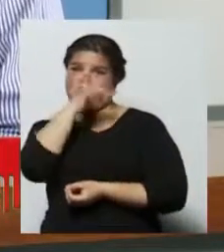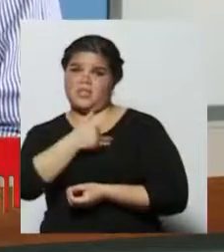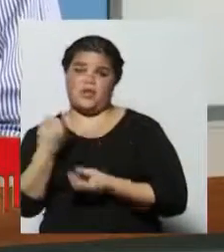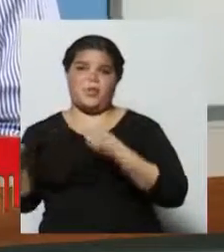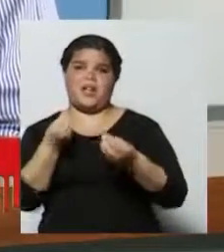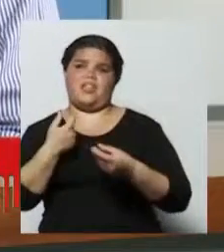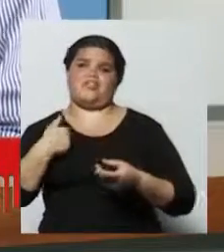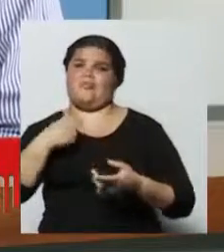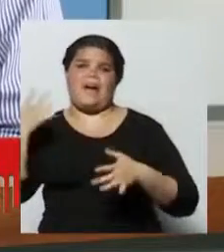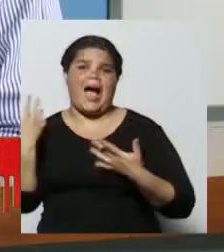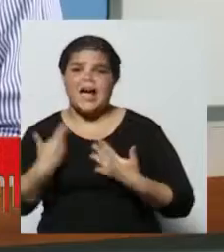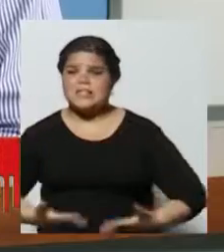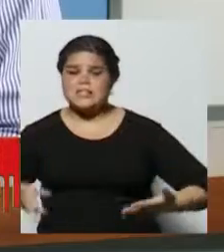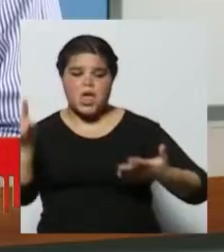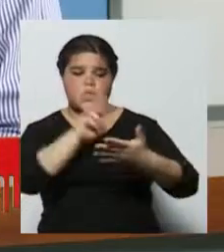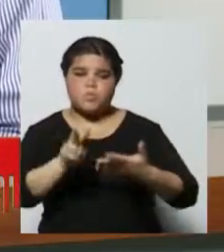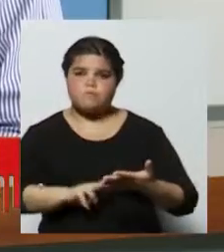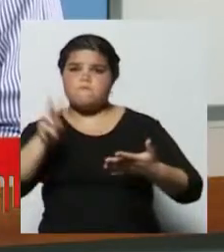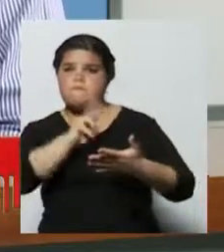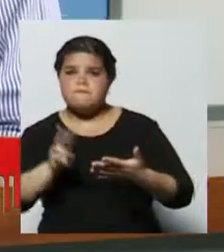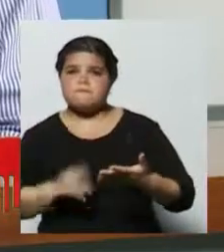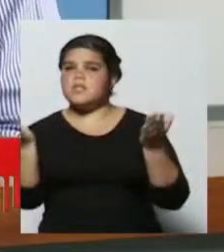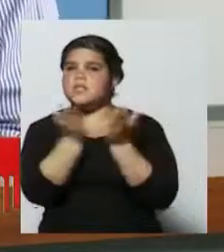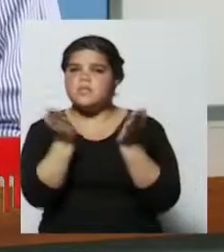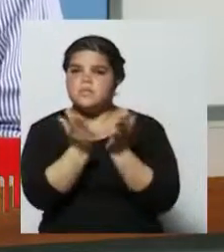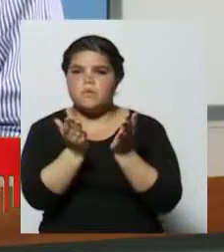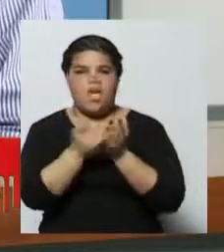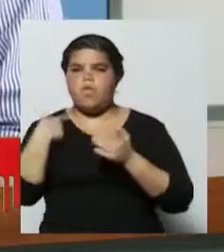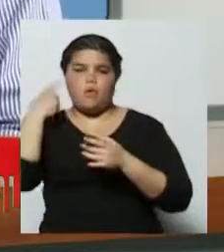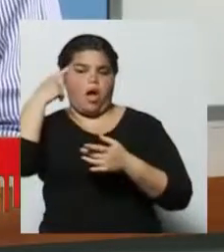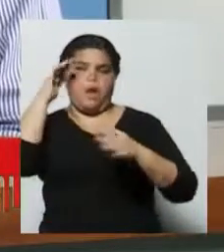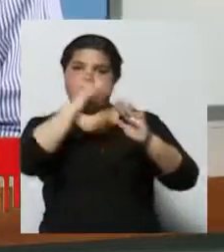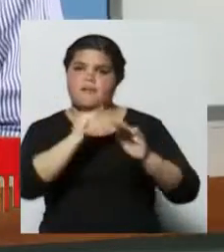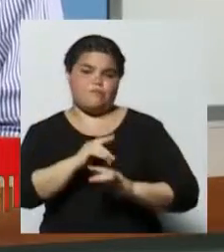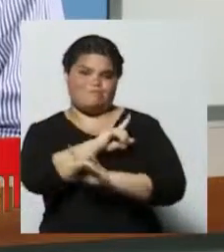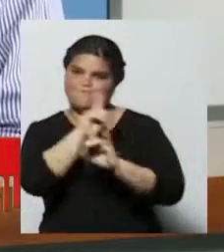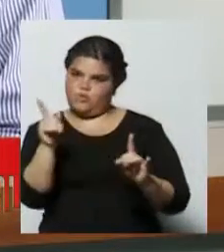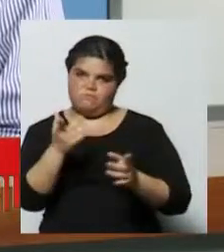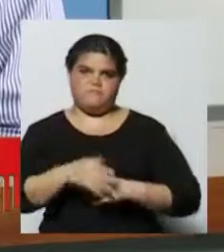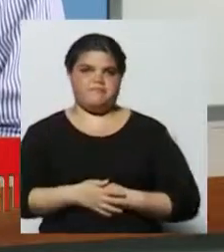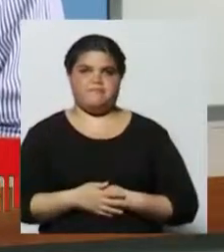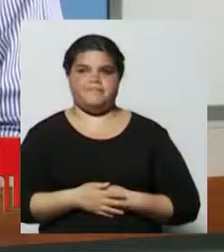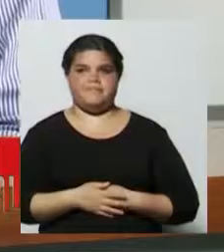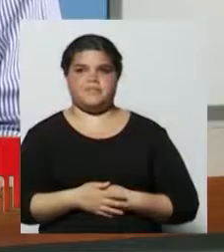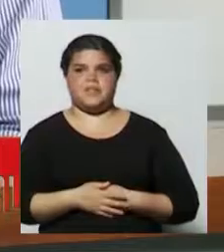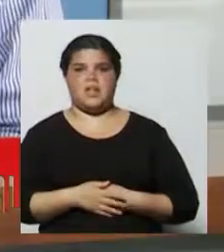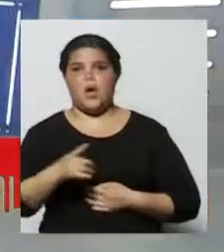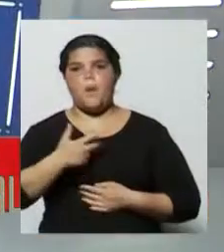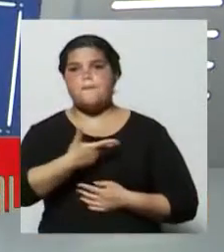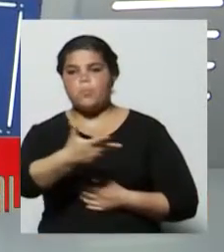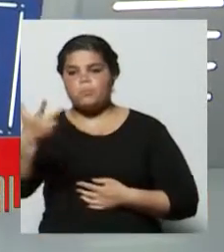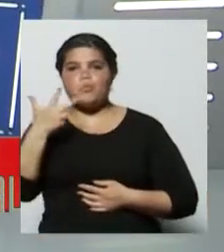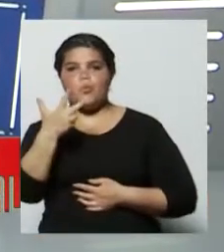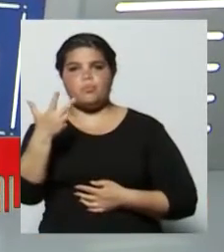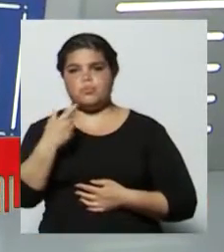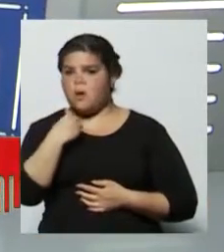cansé de leer mientras estudiaba, con los cuales no estoy de acuerdo, ¿no? Así que muy probablemente cualquiera de los tres que asuman